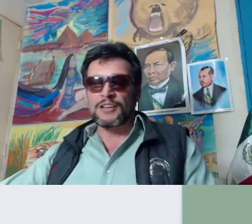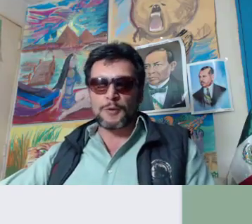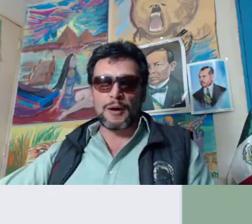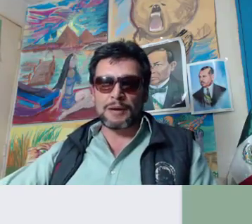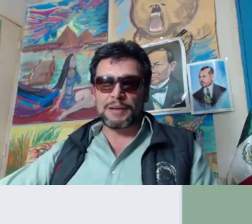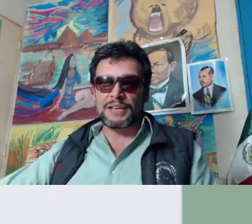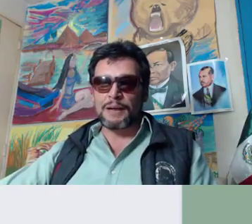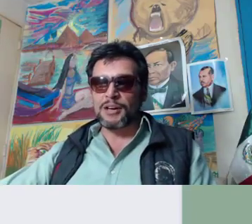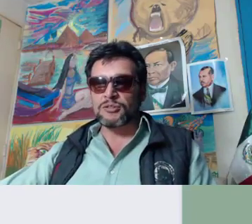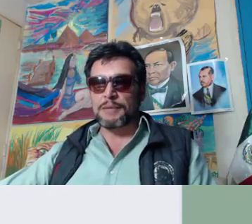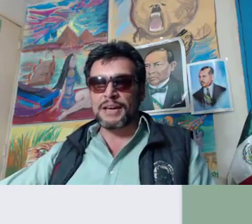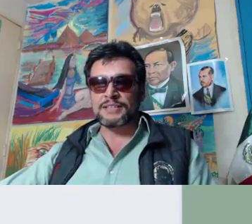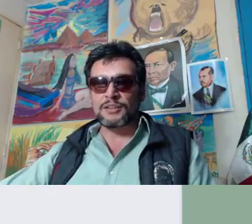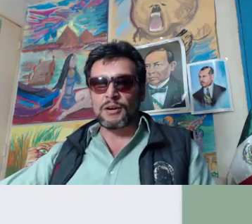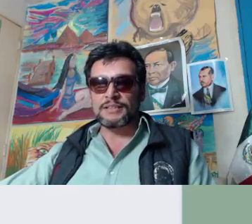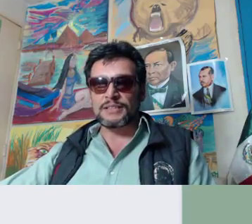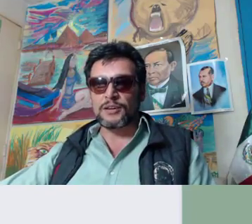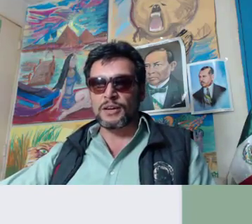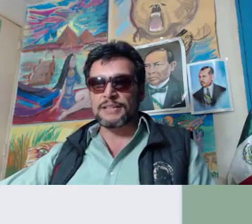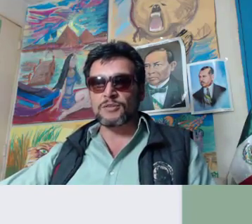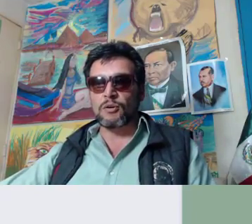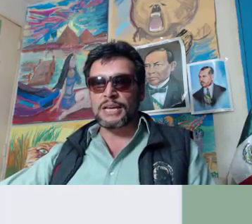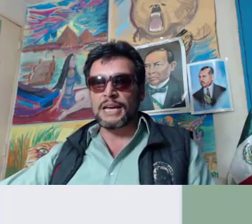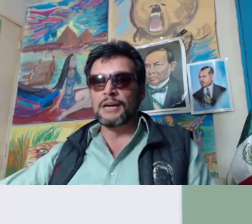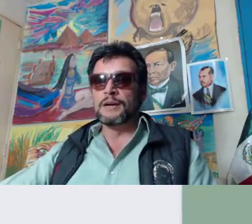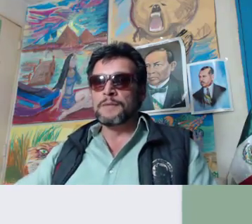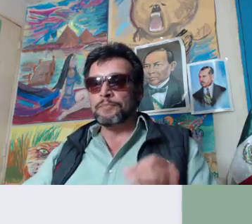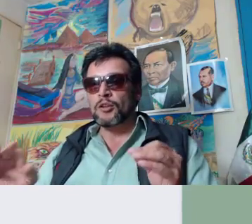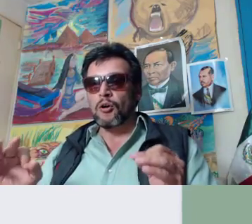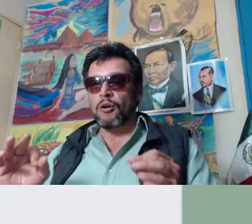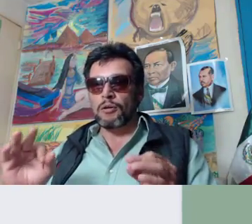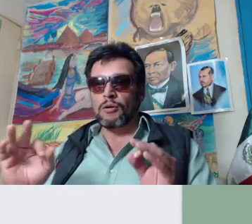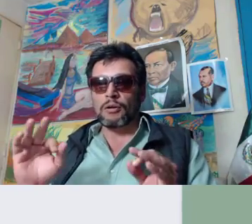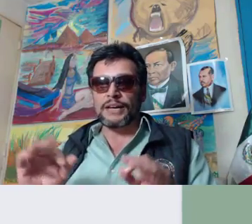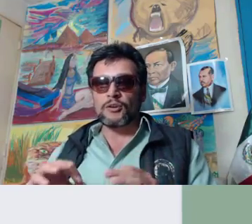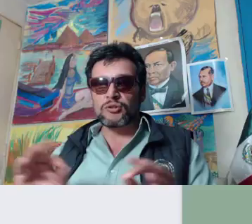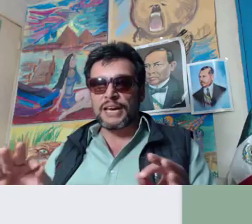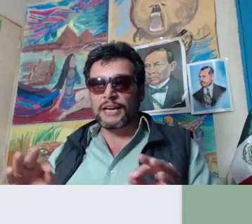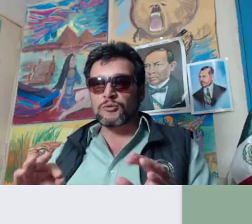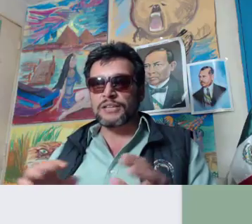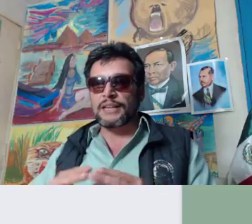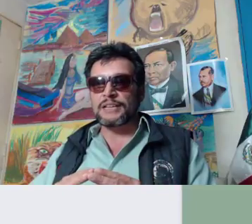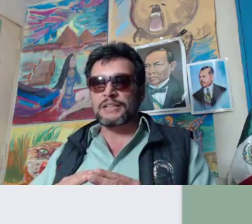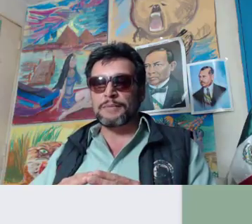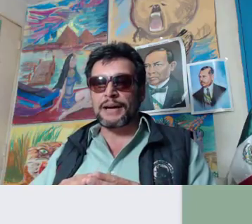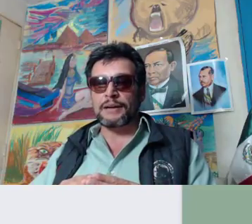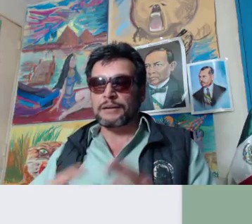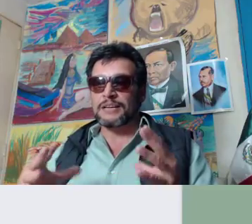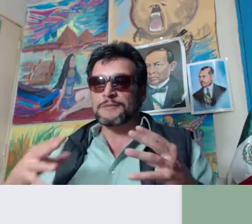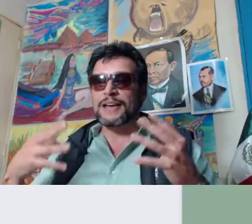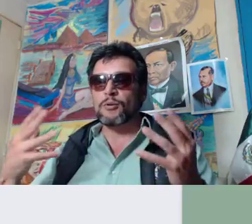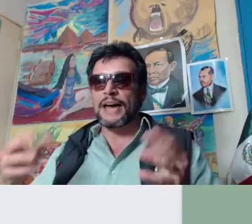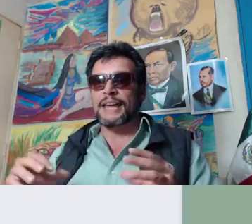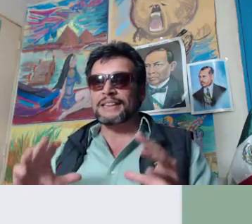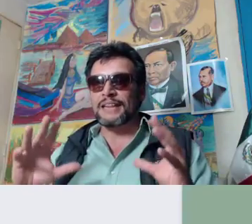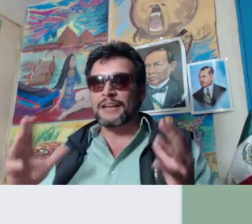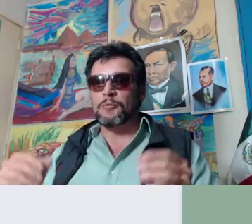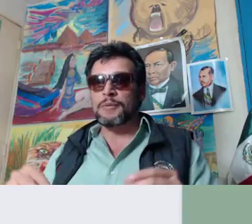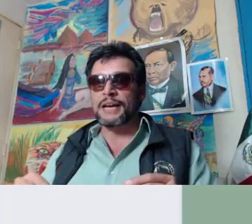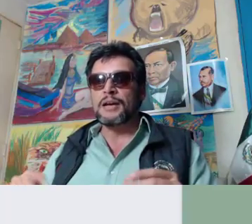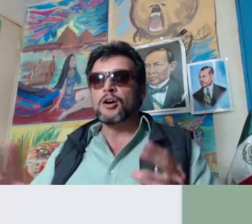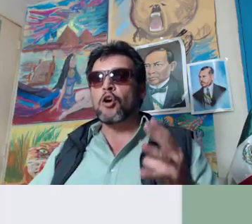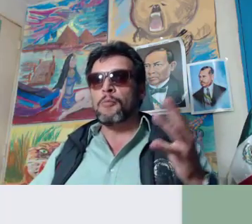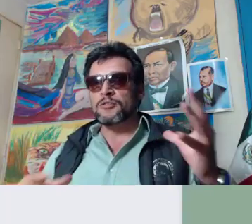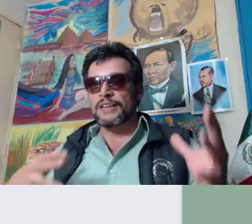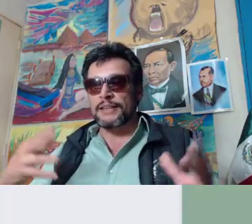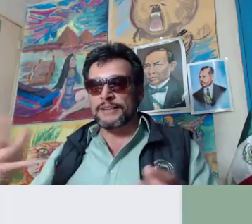Y como les vuelvo a repetir, amigos, amigas, señoras y señores, escogí lo que yo sé que ustedes les va a ayudar a entender